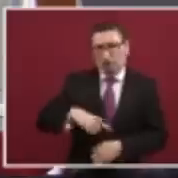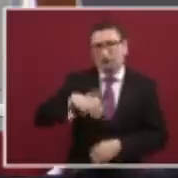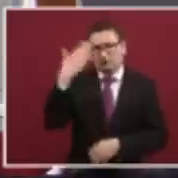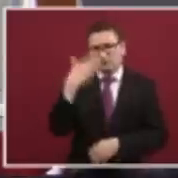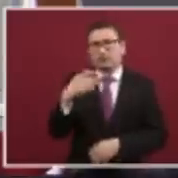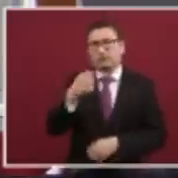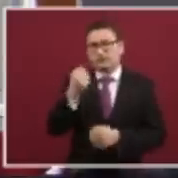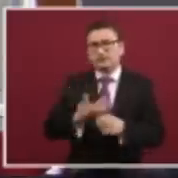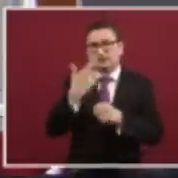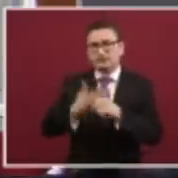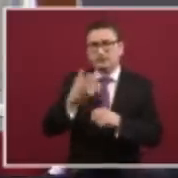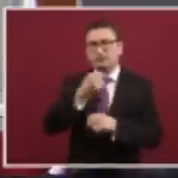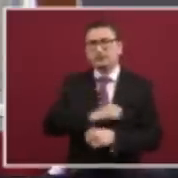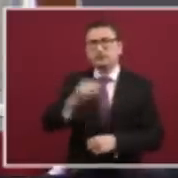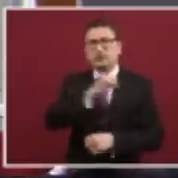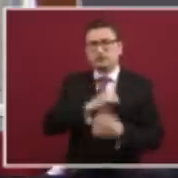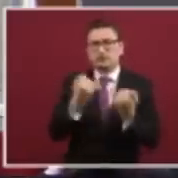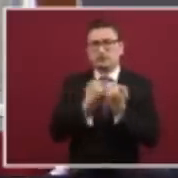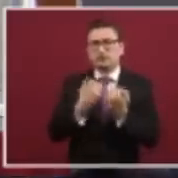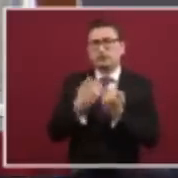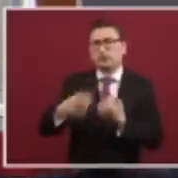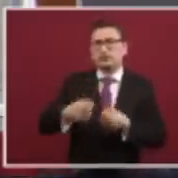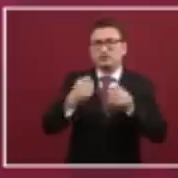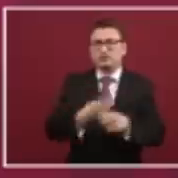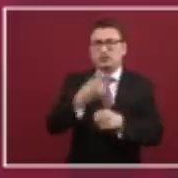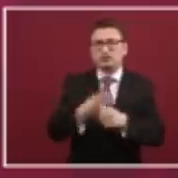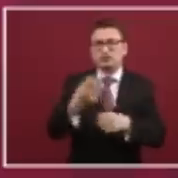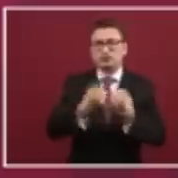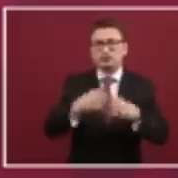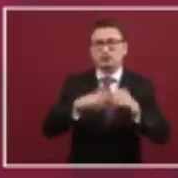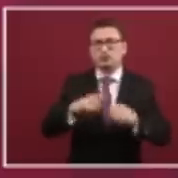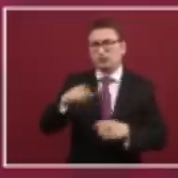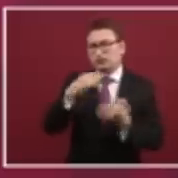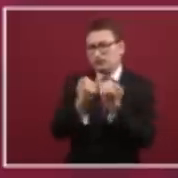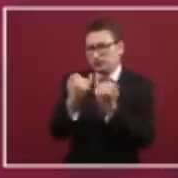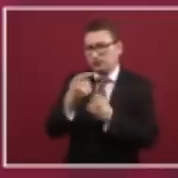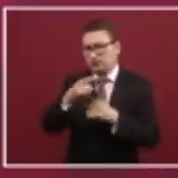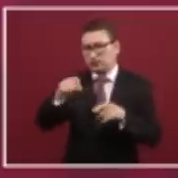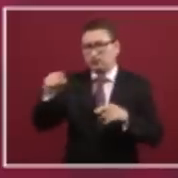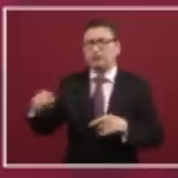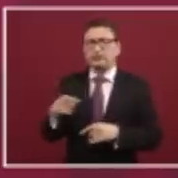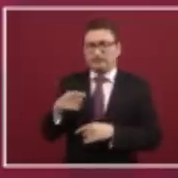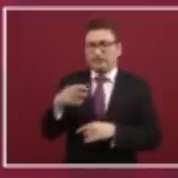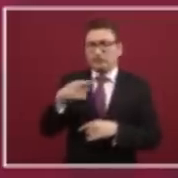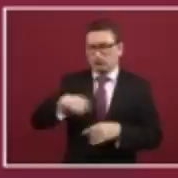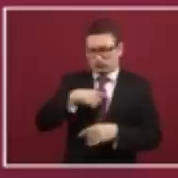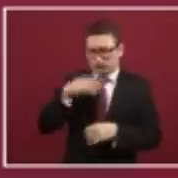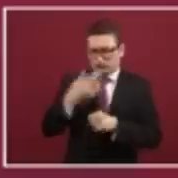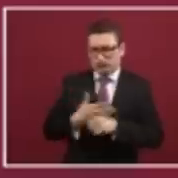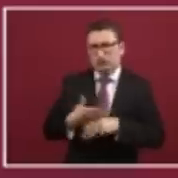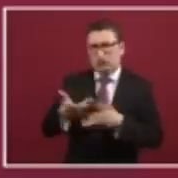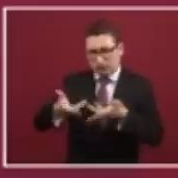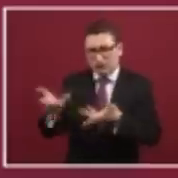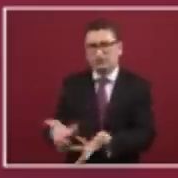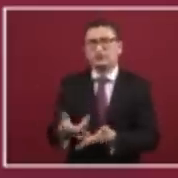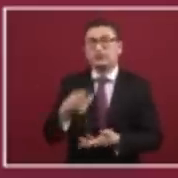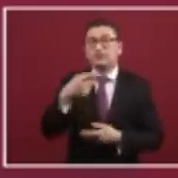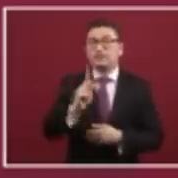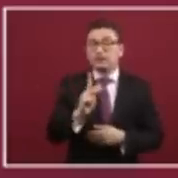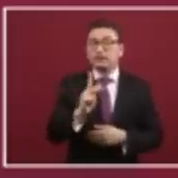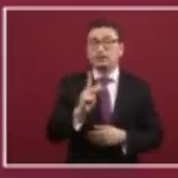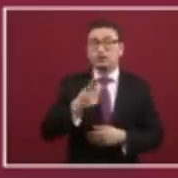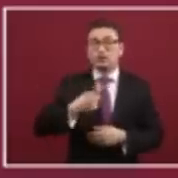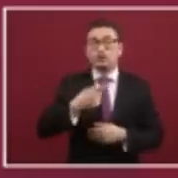de Salud y las instituciones de seguridad social, y lo vamos a hacer con toda responsabilidad y todo cuidado. Pero eso no nos va a inhibir de combatir